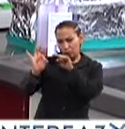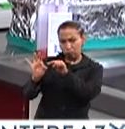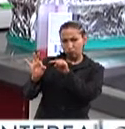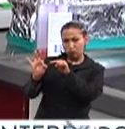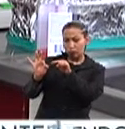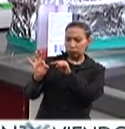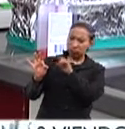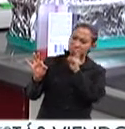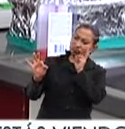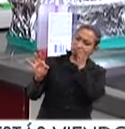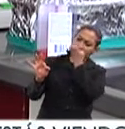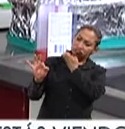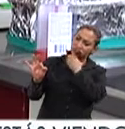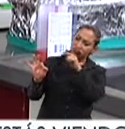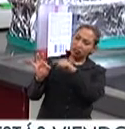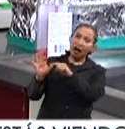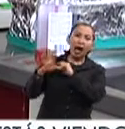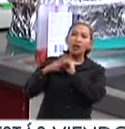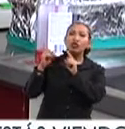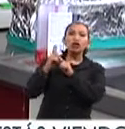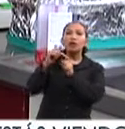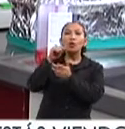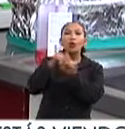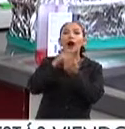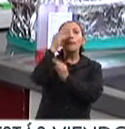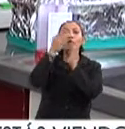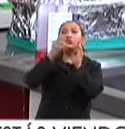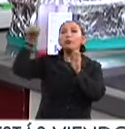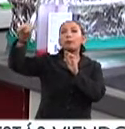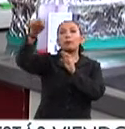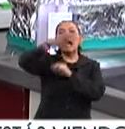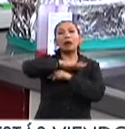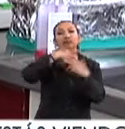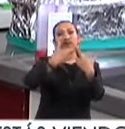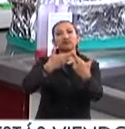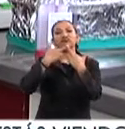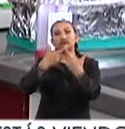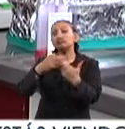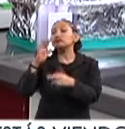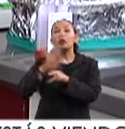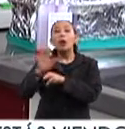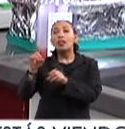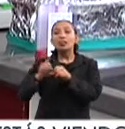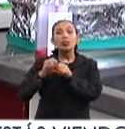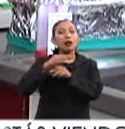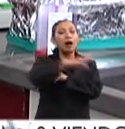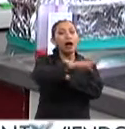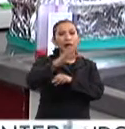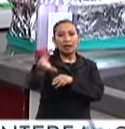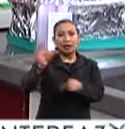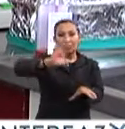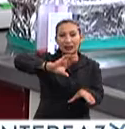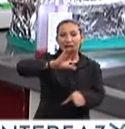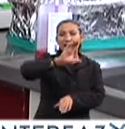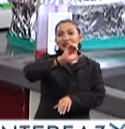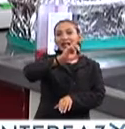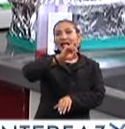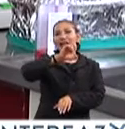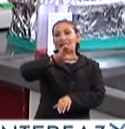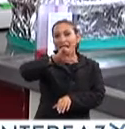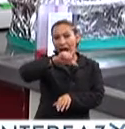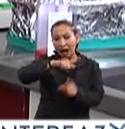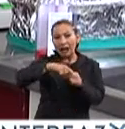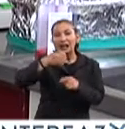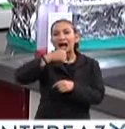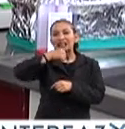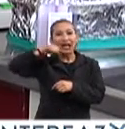insecto se encuentra en muchas partes del mundo, afecta principalmente a cereales, a